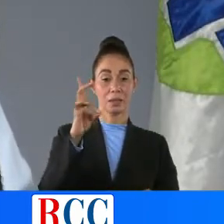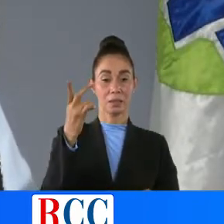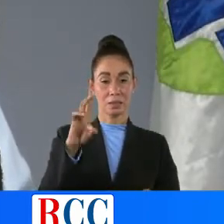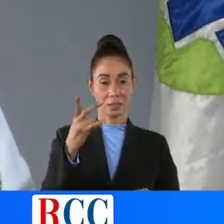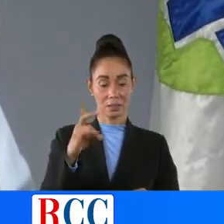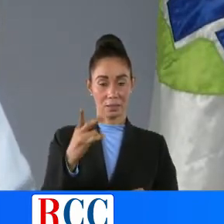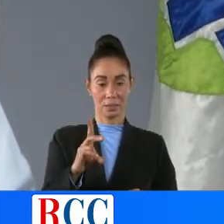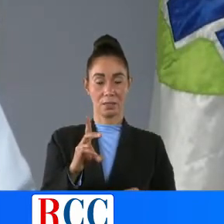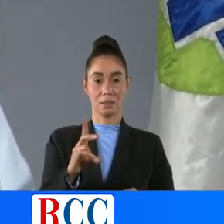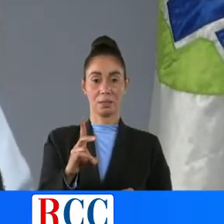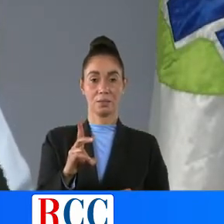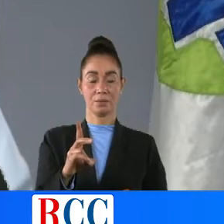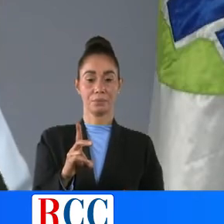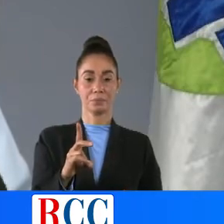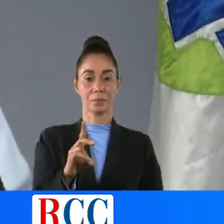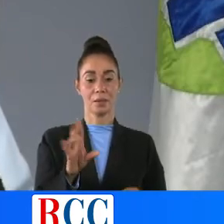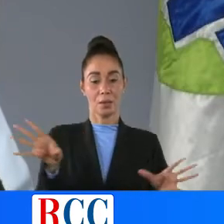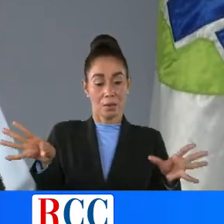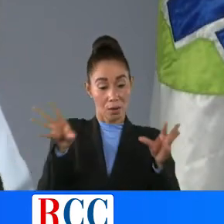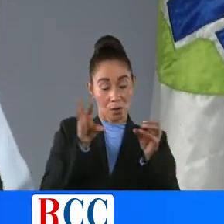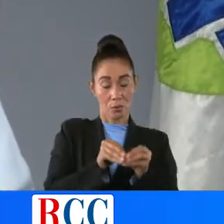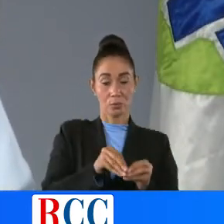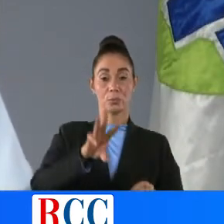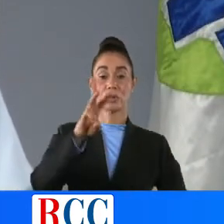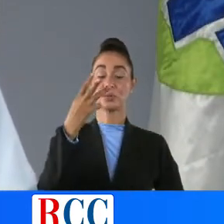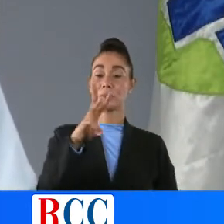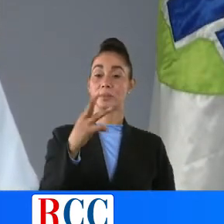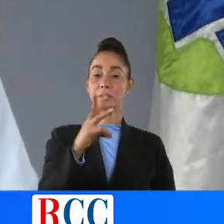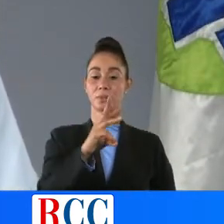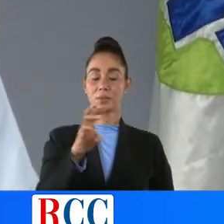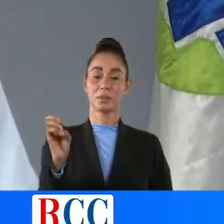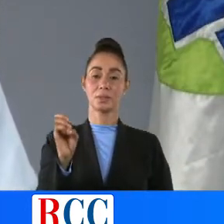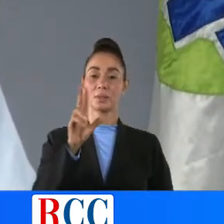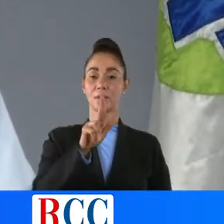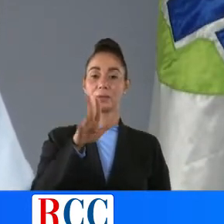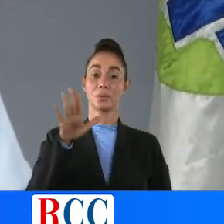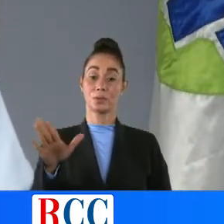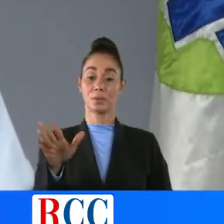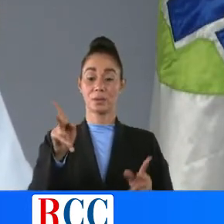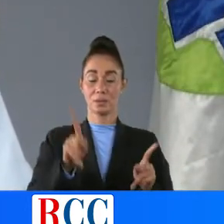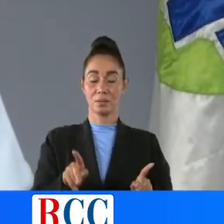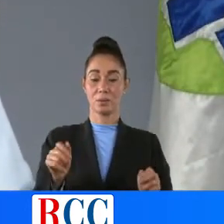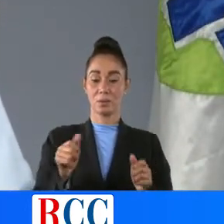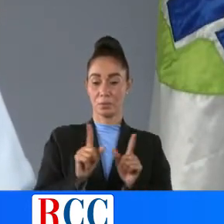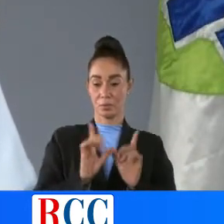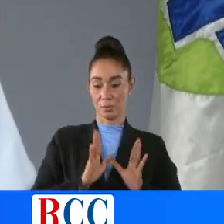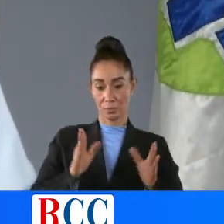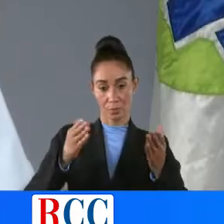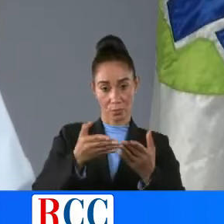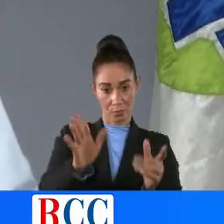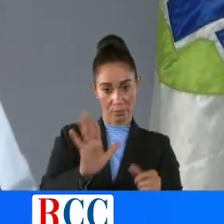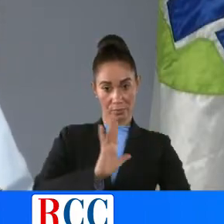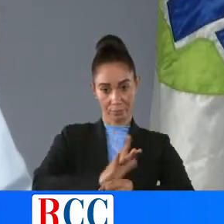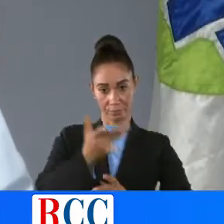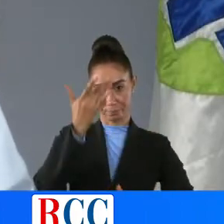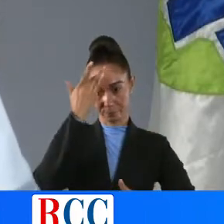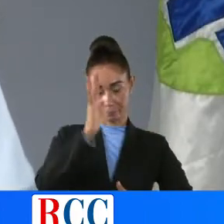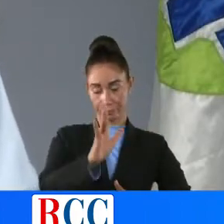civiles y militares de 635 en los centros de aislamiento